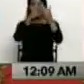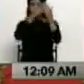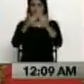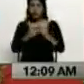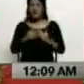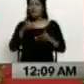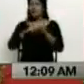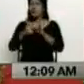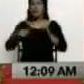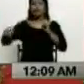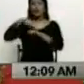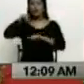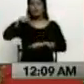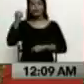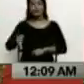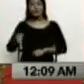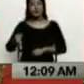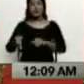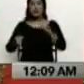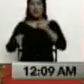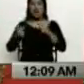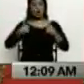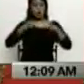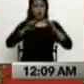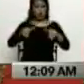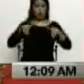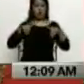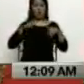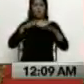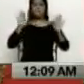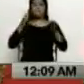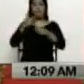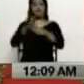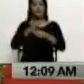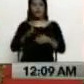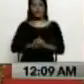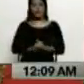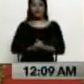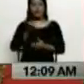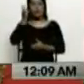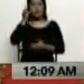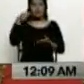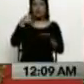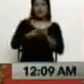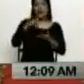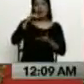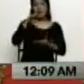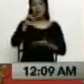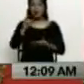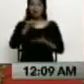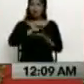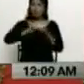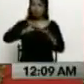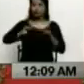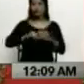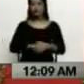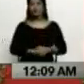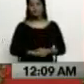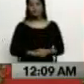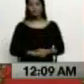hundirá solo del lado de los que no arrugamos y no del lado de lado a lado Carola Chávez